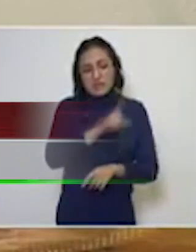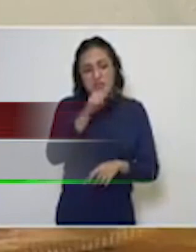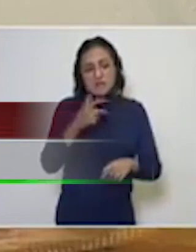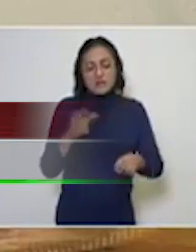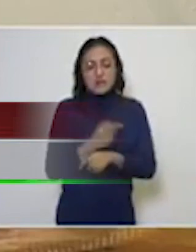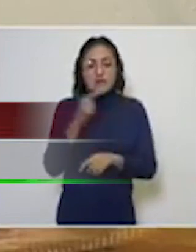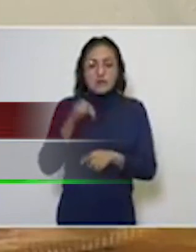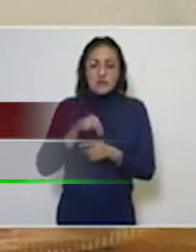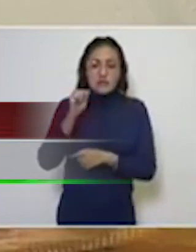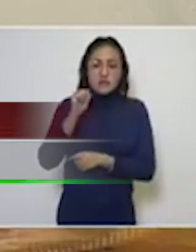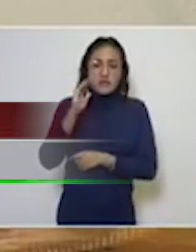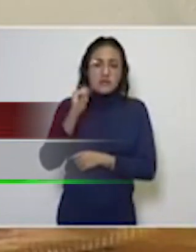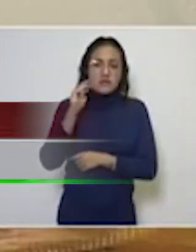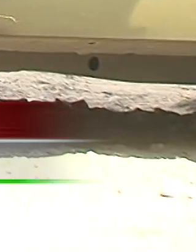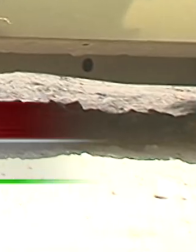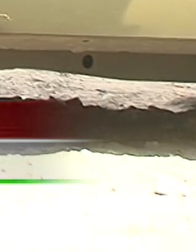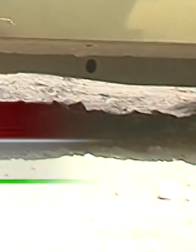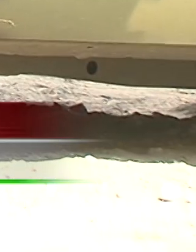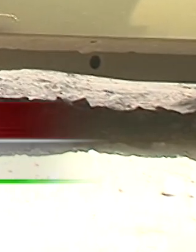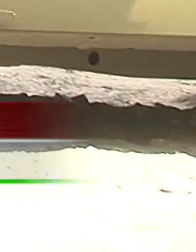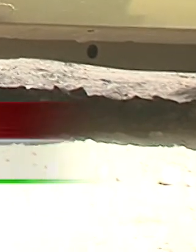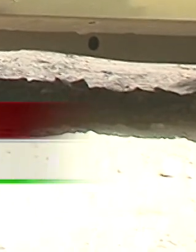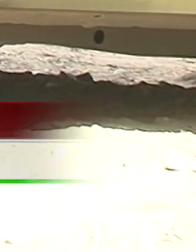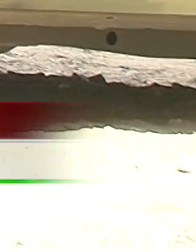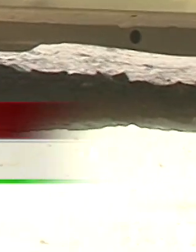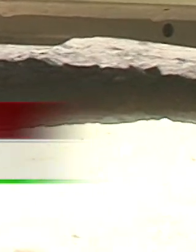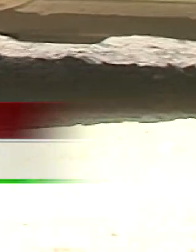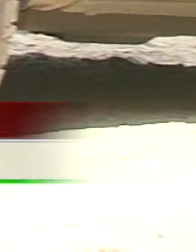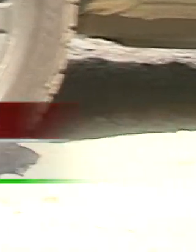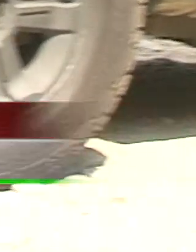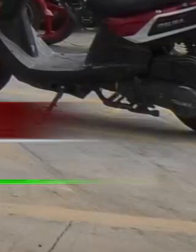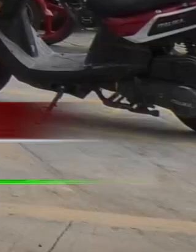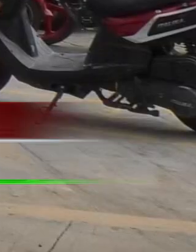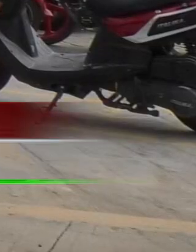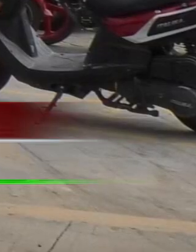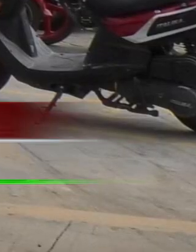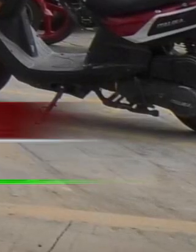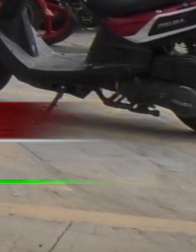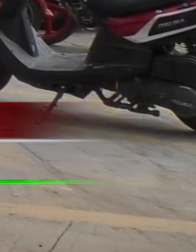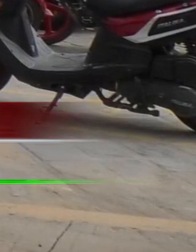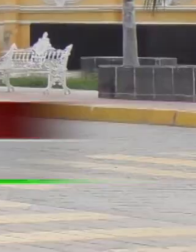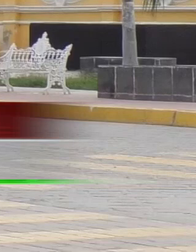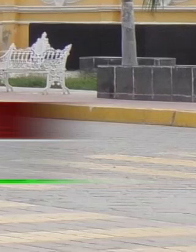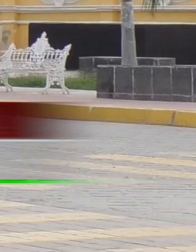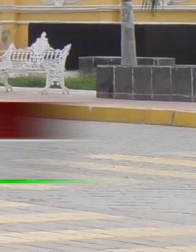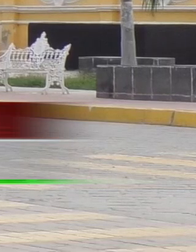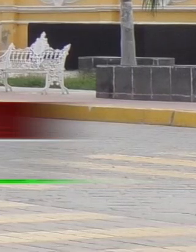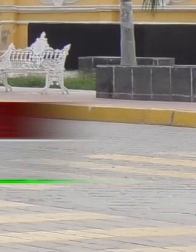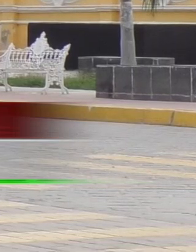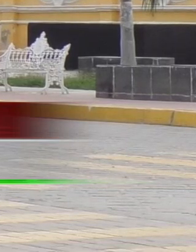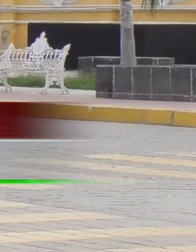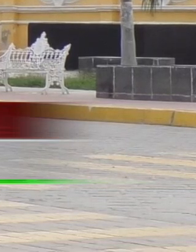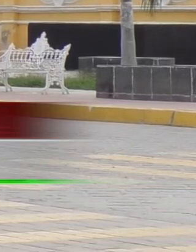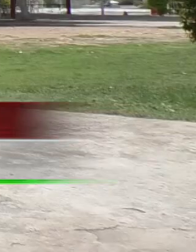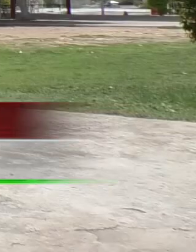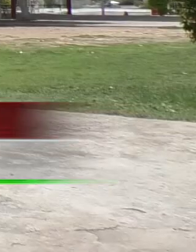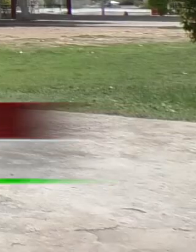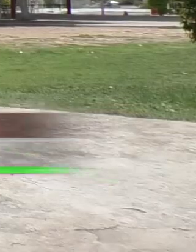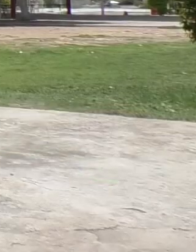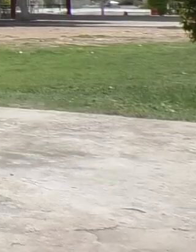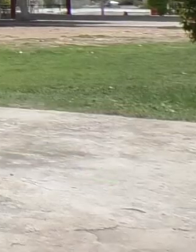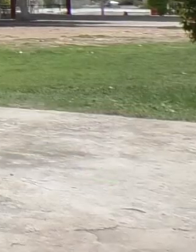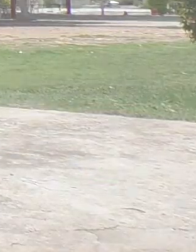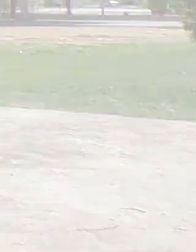Barbosa expresó sus condolencias y señaló que no permitirá que bandas criminales de estados colindantes ingresen a la